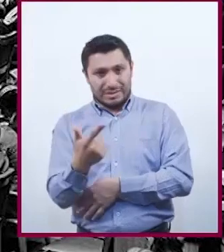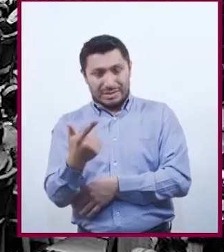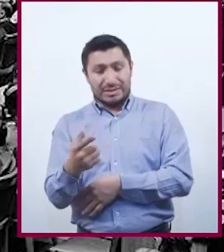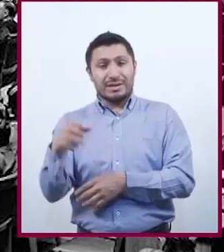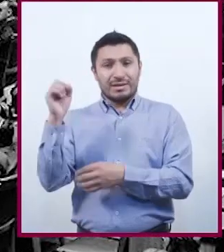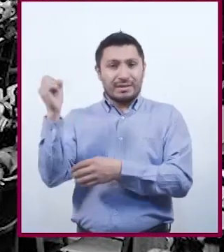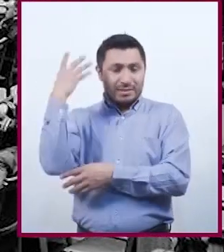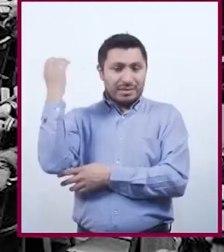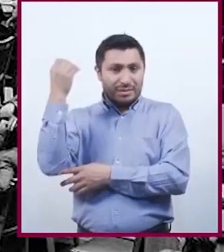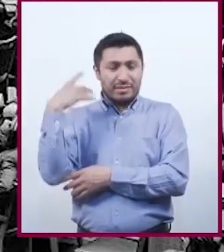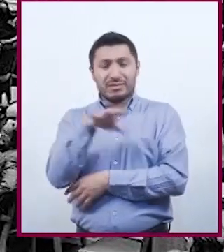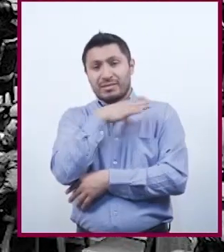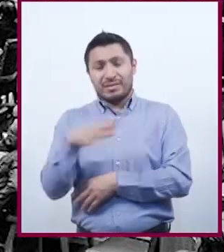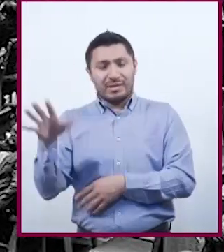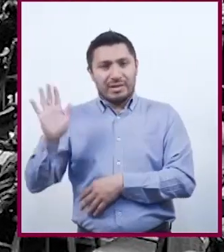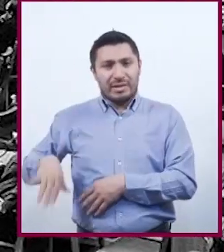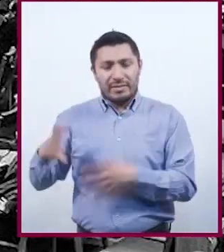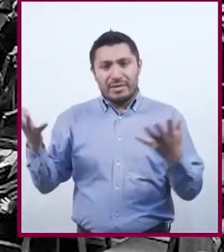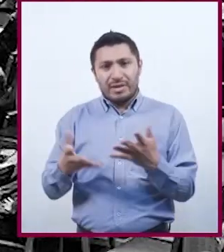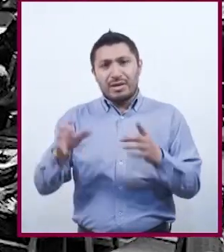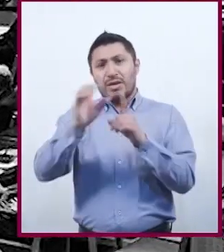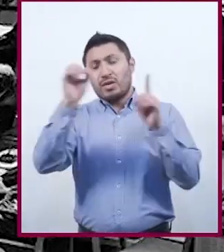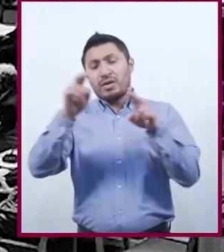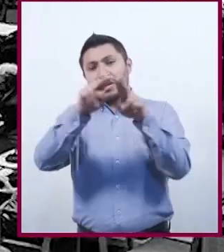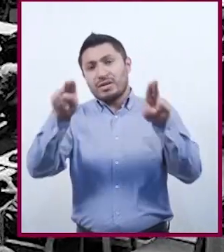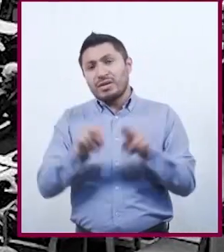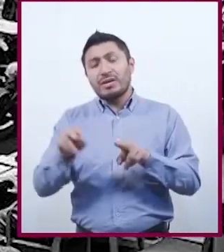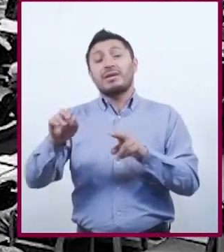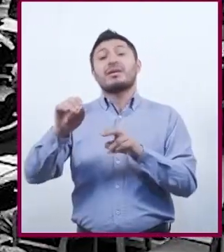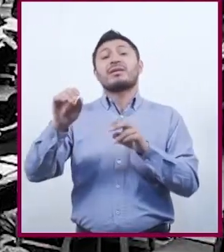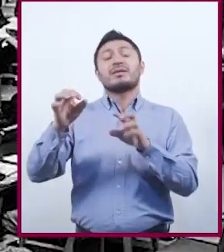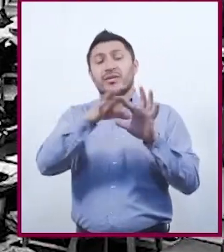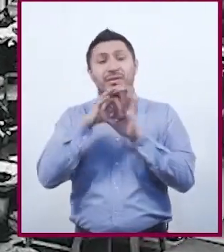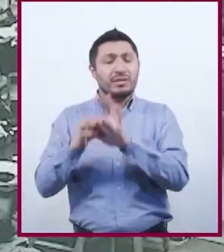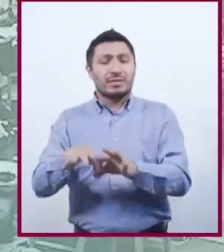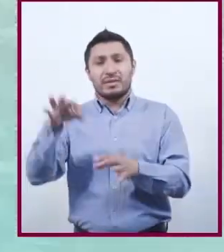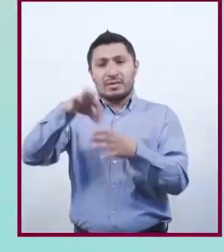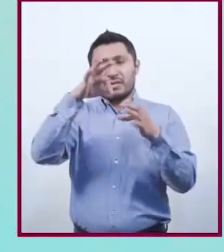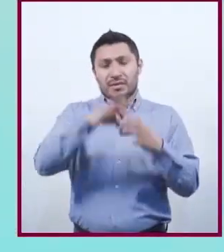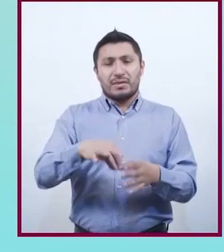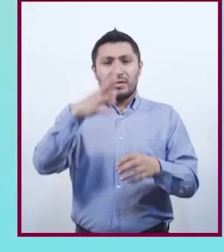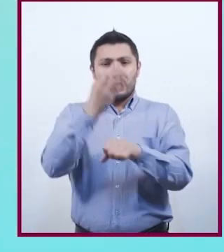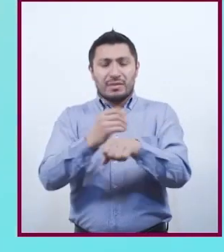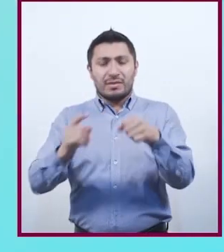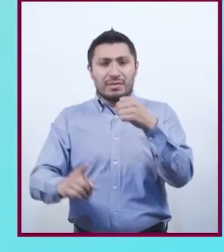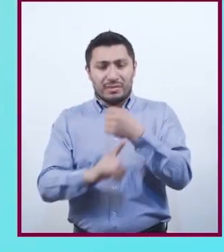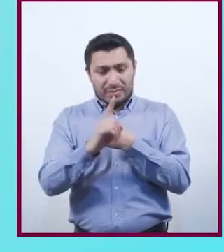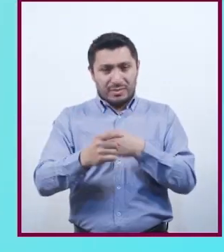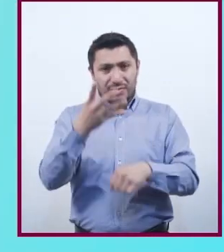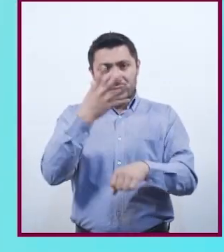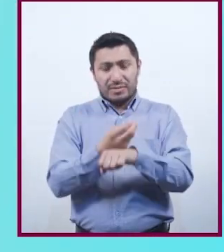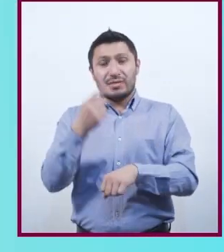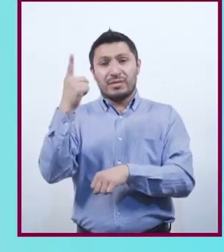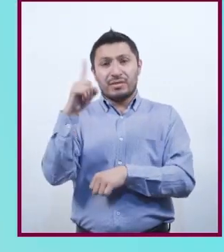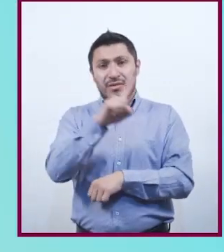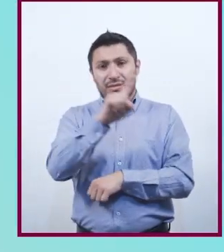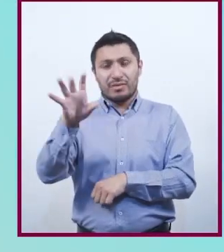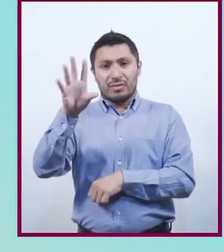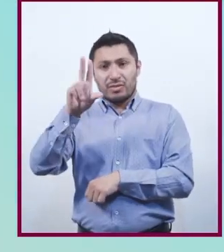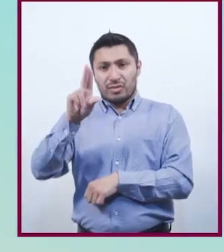29 de noviembre de 1947, la Asamblea General de la recién creada Organización de Naciones Unidas vota la resolución